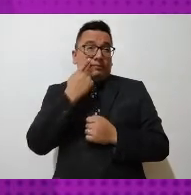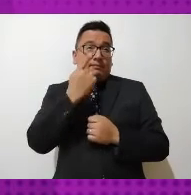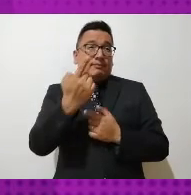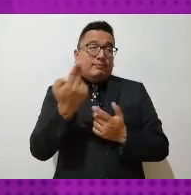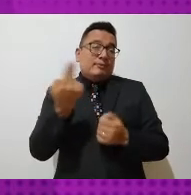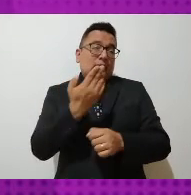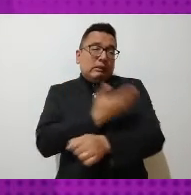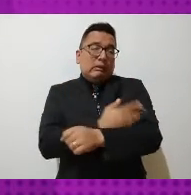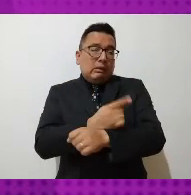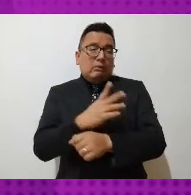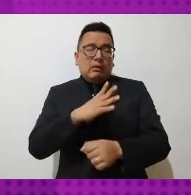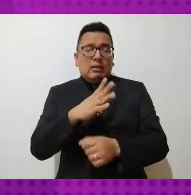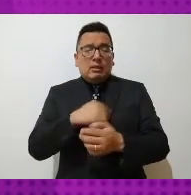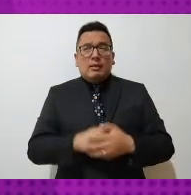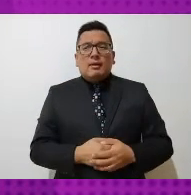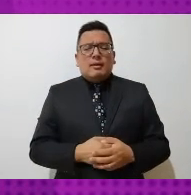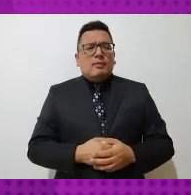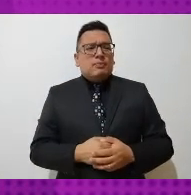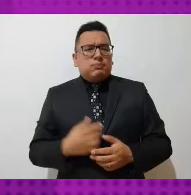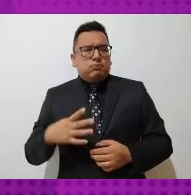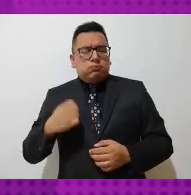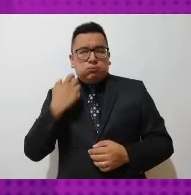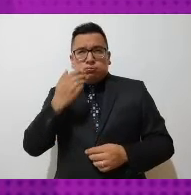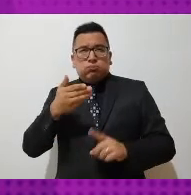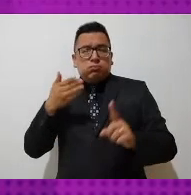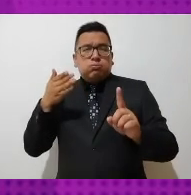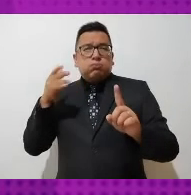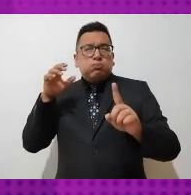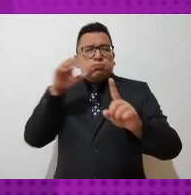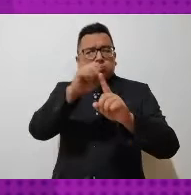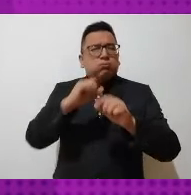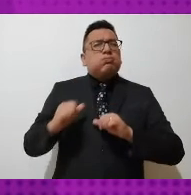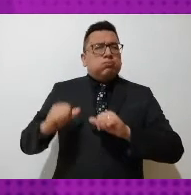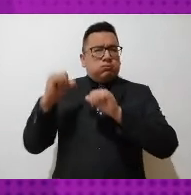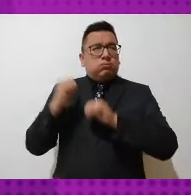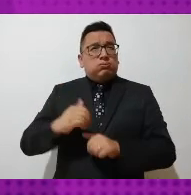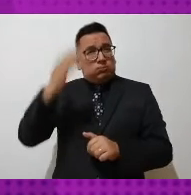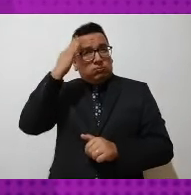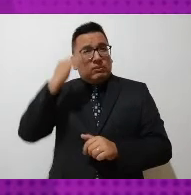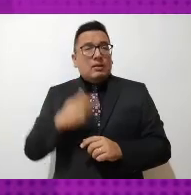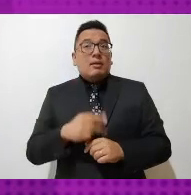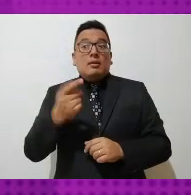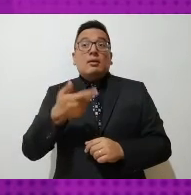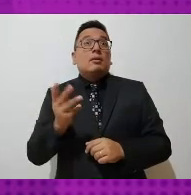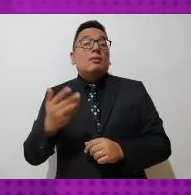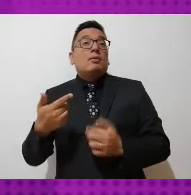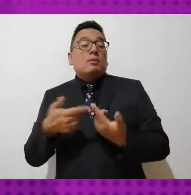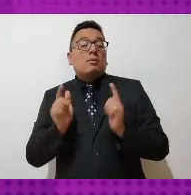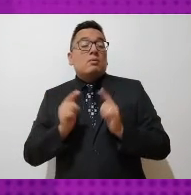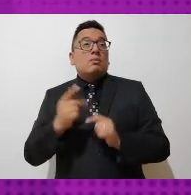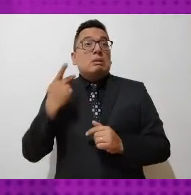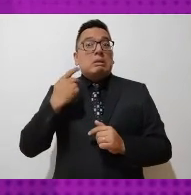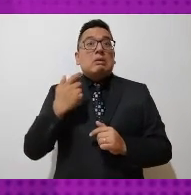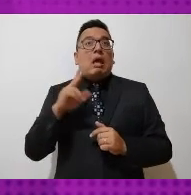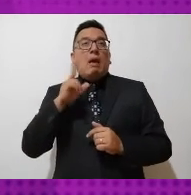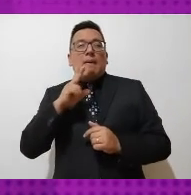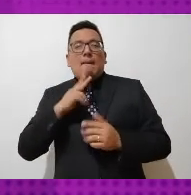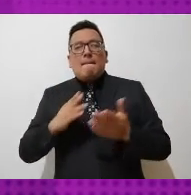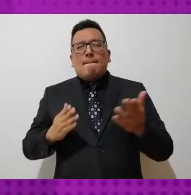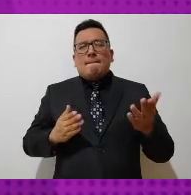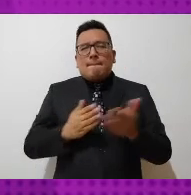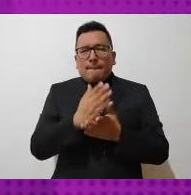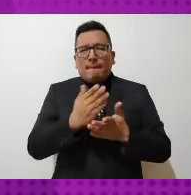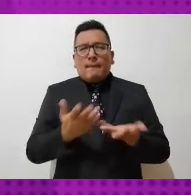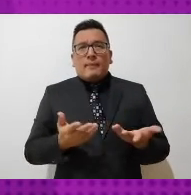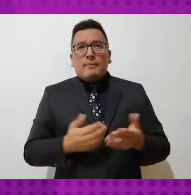modo: en la lucha por el poder, desgraciadamente, las instituciones políticas y algunos aspirantes han usurpado